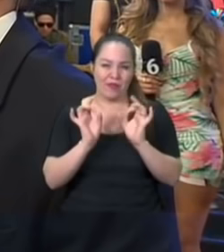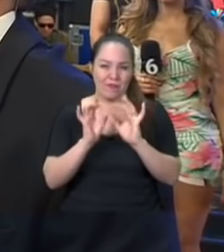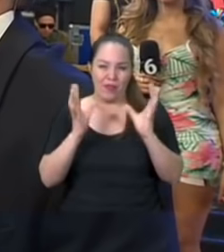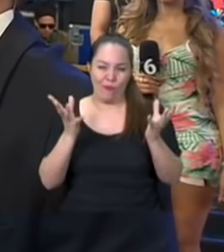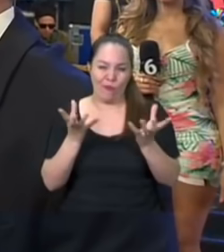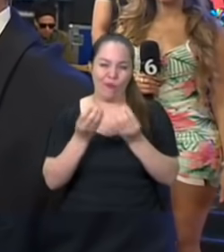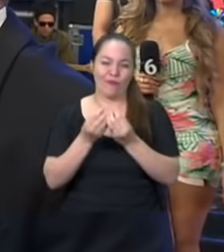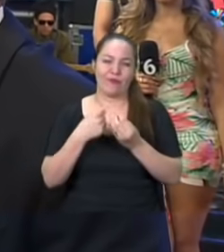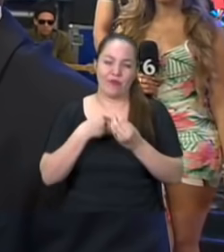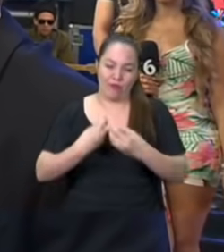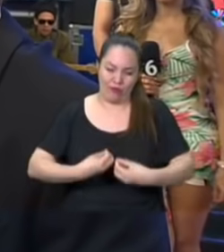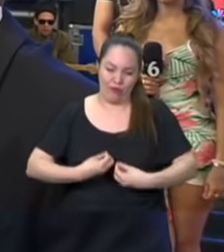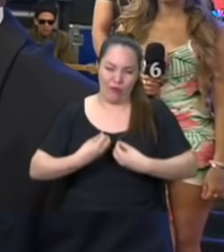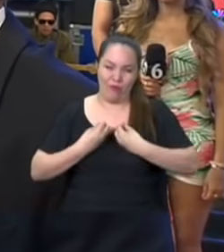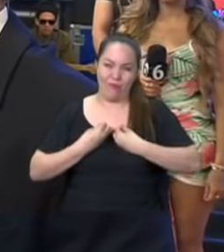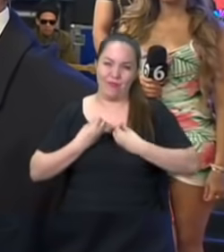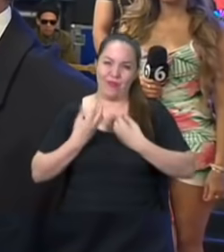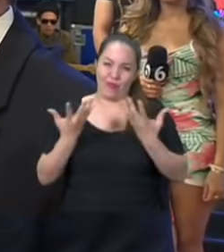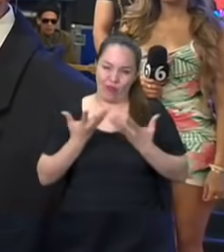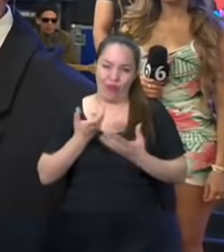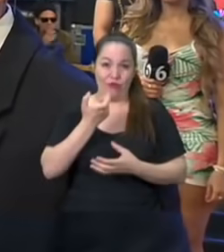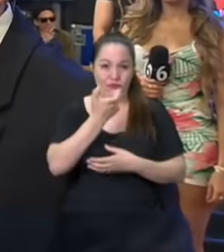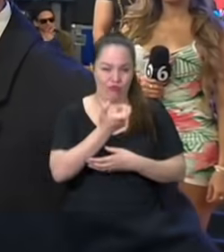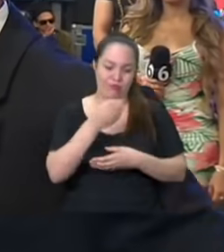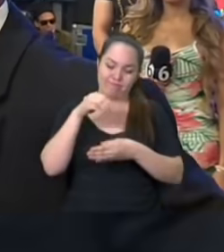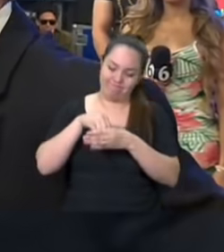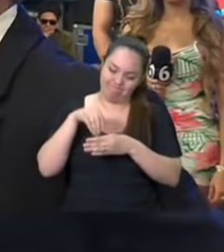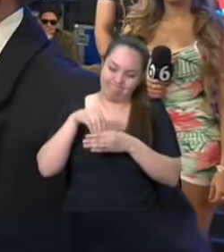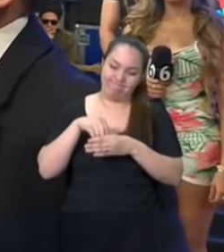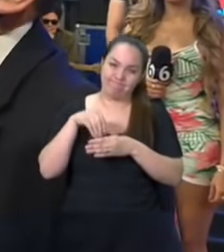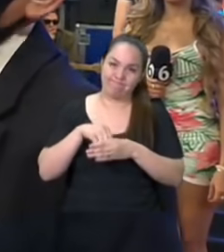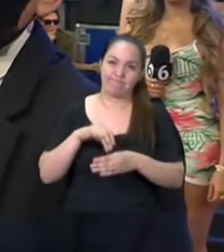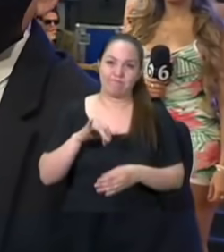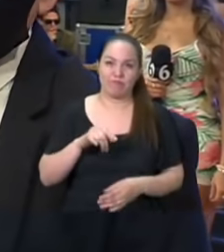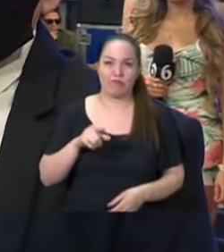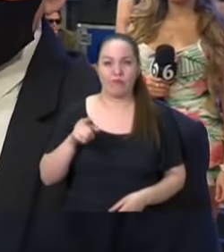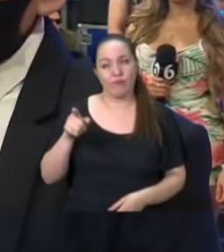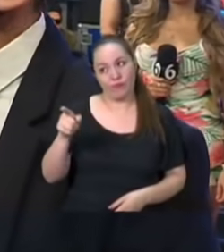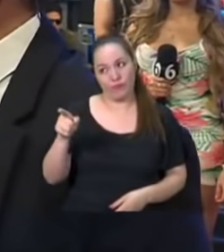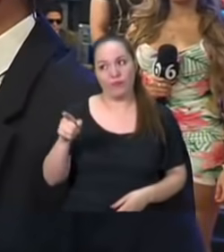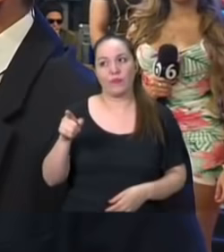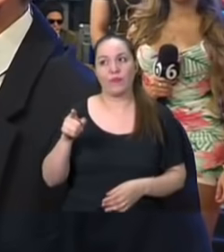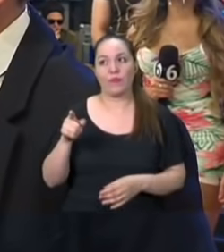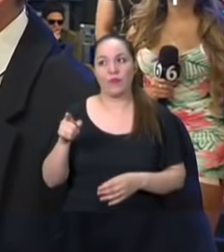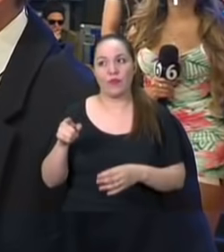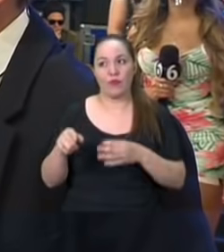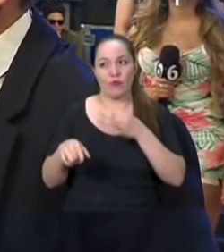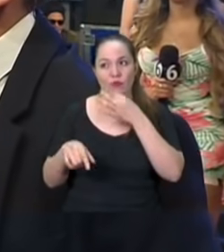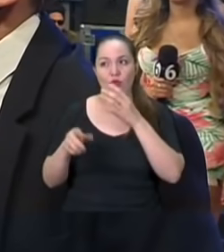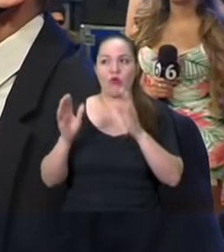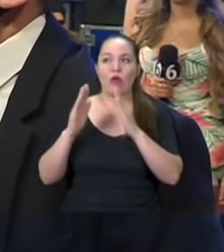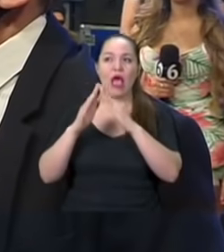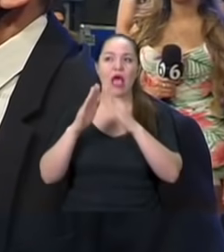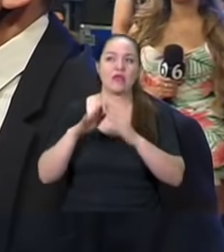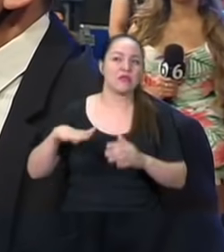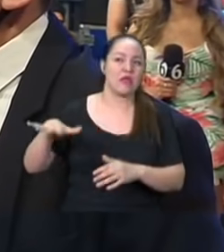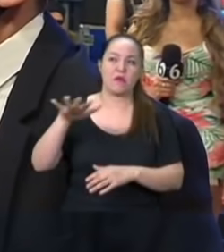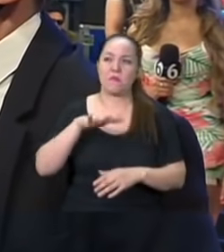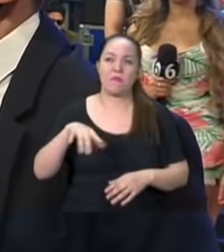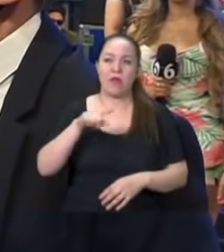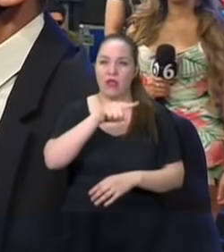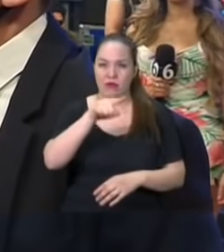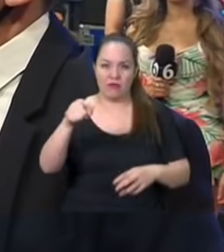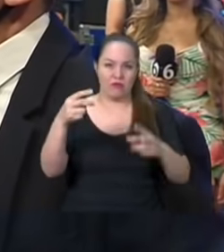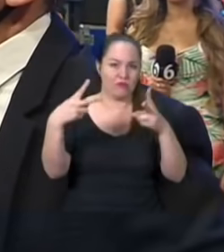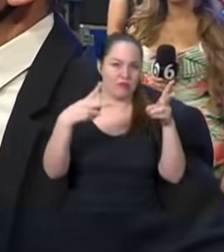lo que estoy viviendo, pues estoy haciendo mi guardadito. Qué bueno. ¿Dónde vives para los ladrones que nos están viendo? Vivo en San Nicolás de los Garza, pero no